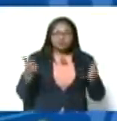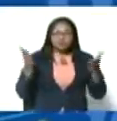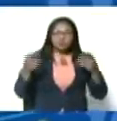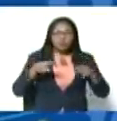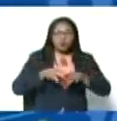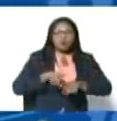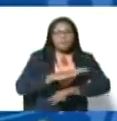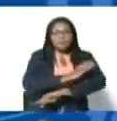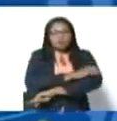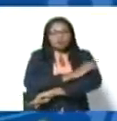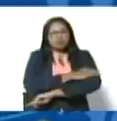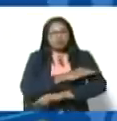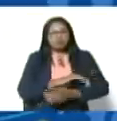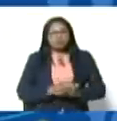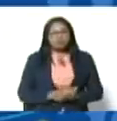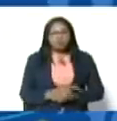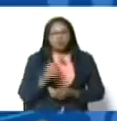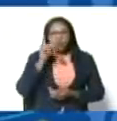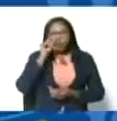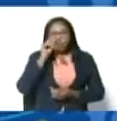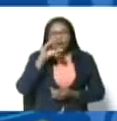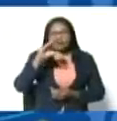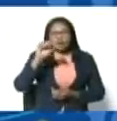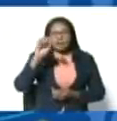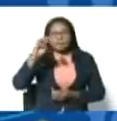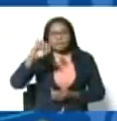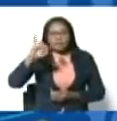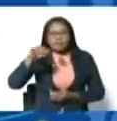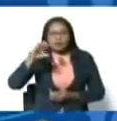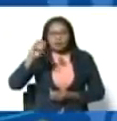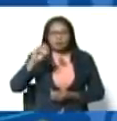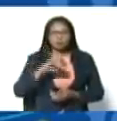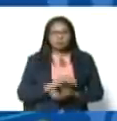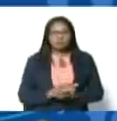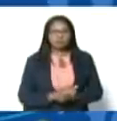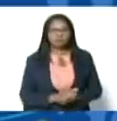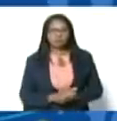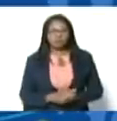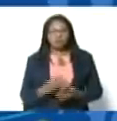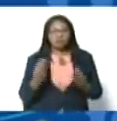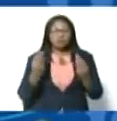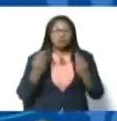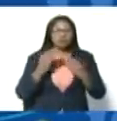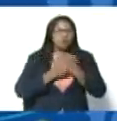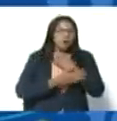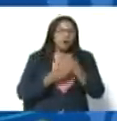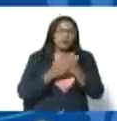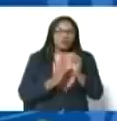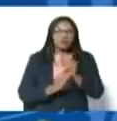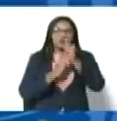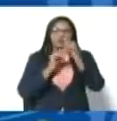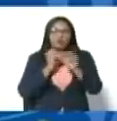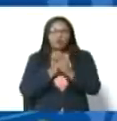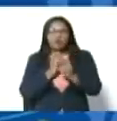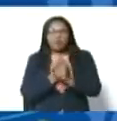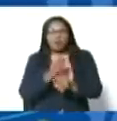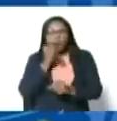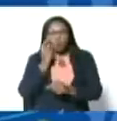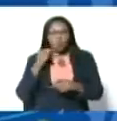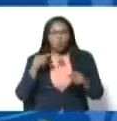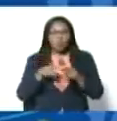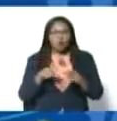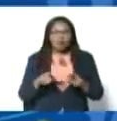oposición. Camejo, mi saludo, lo recuerdo con mucho cariño también, líder de los trabajadores de